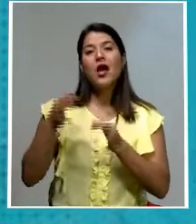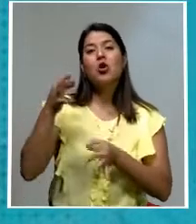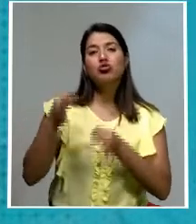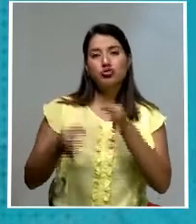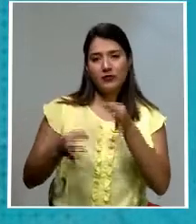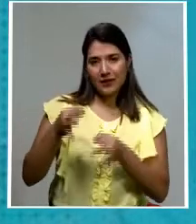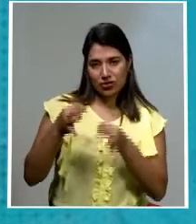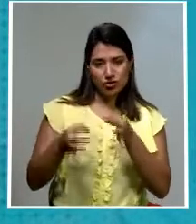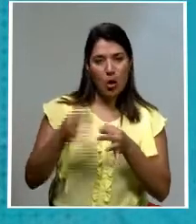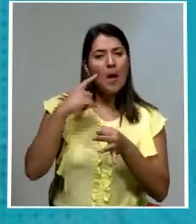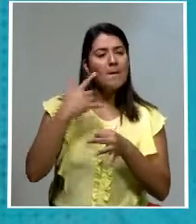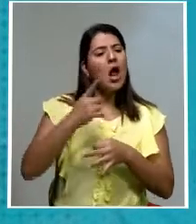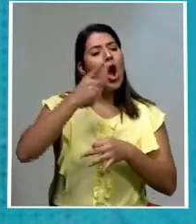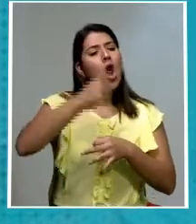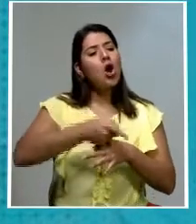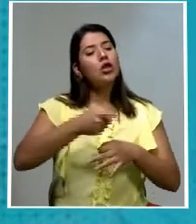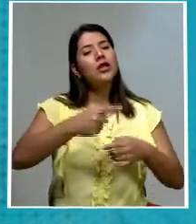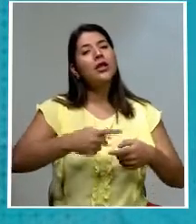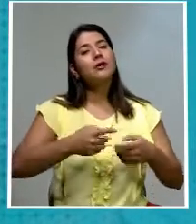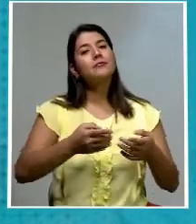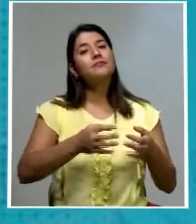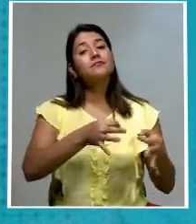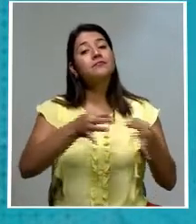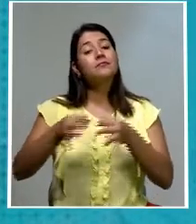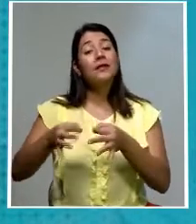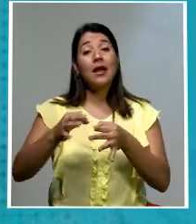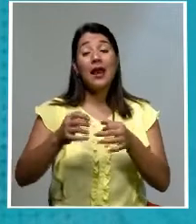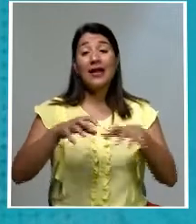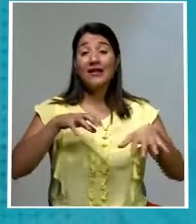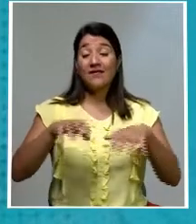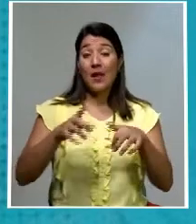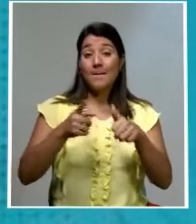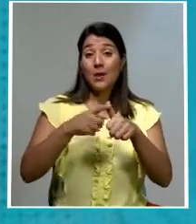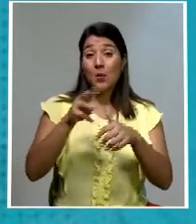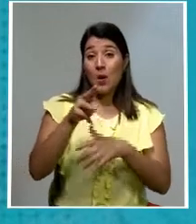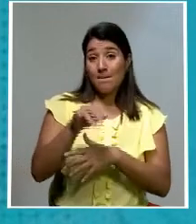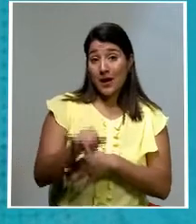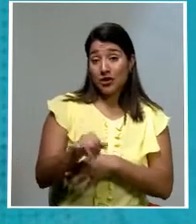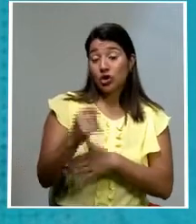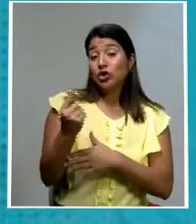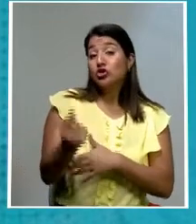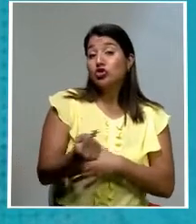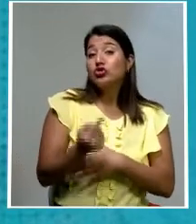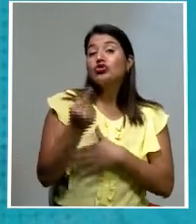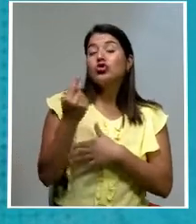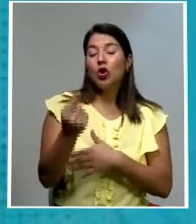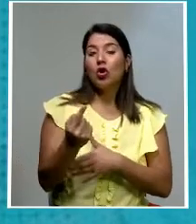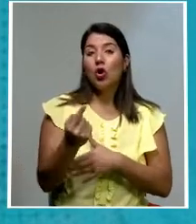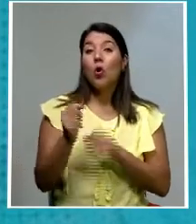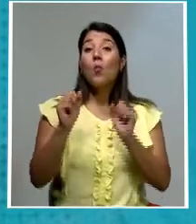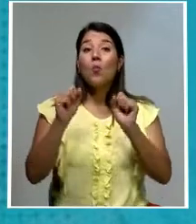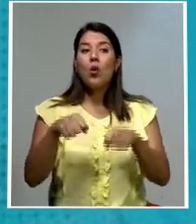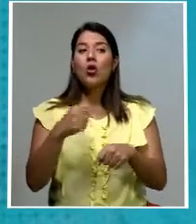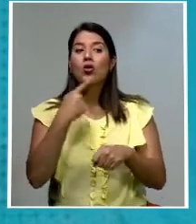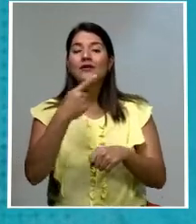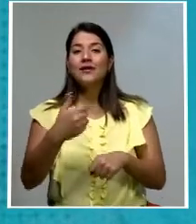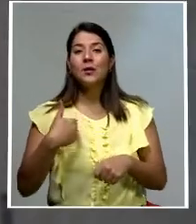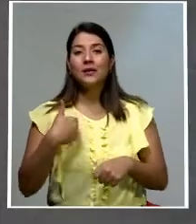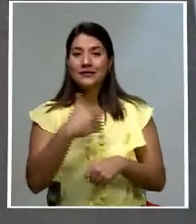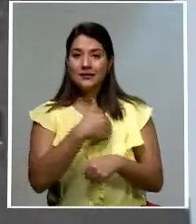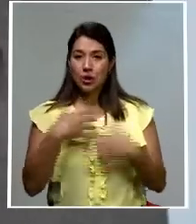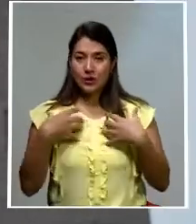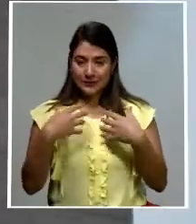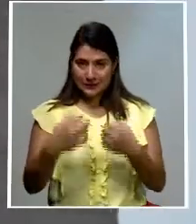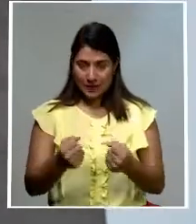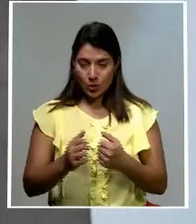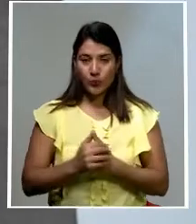suspender la sesión del día 1 de mayo solo puede ser un acto jurídico administrativo razonado por parte del Ministerio de Salud.